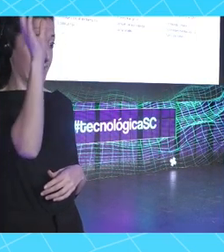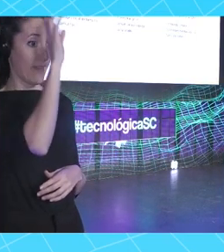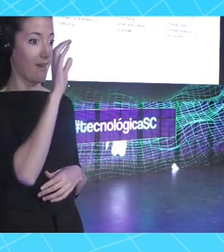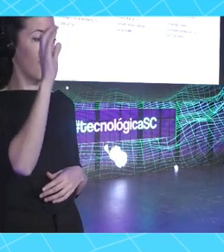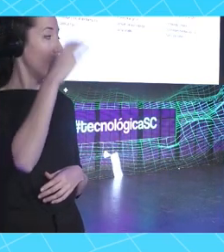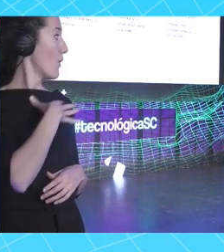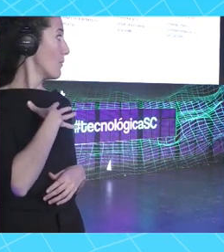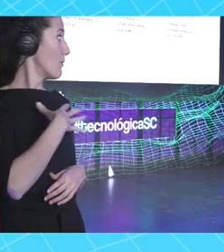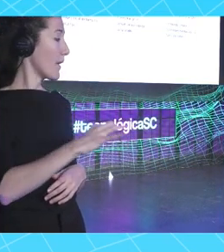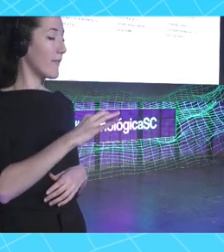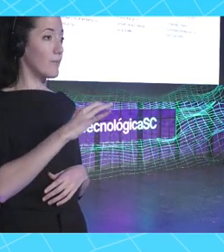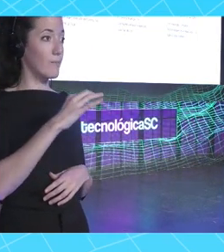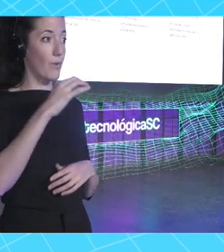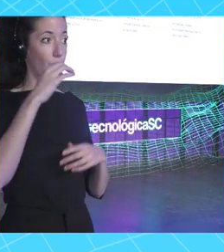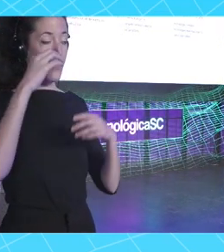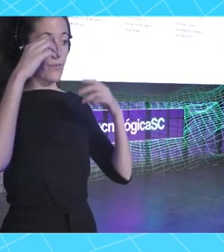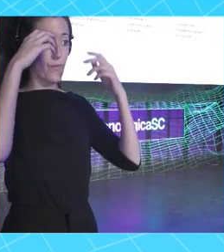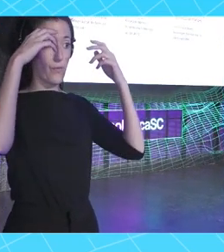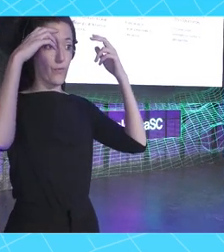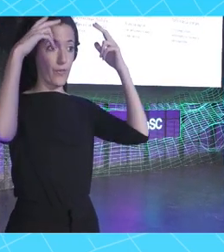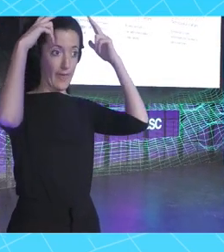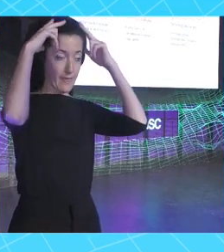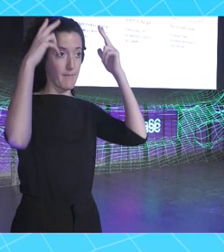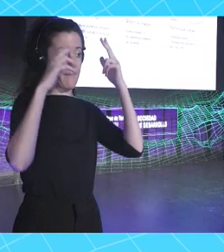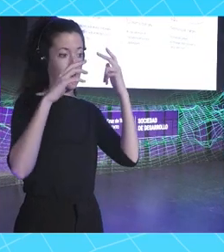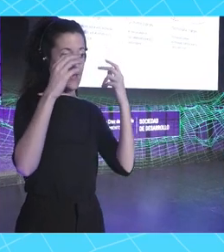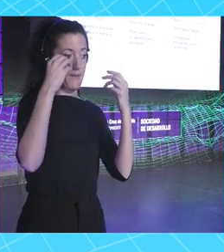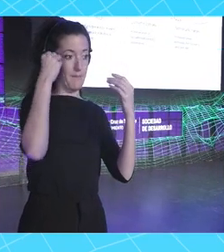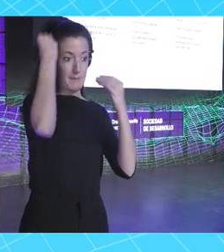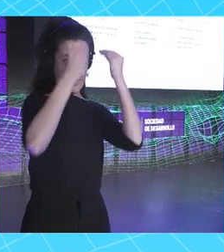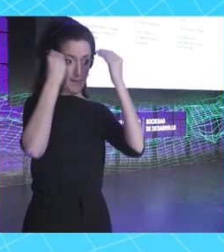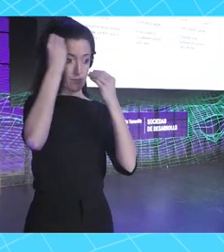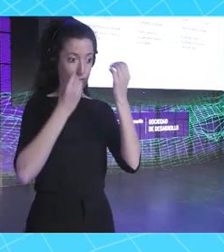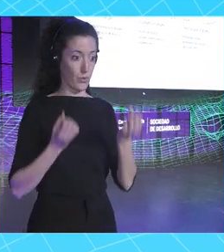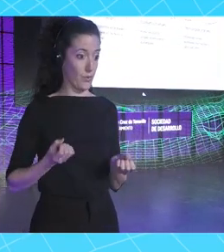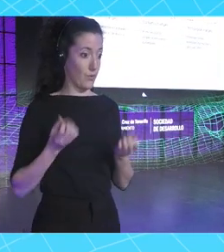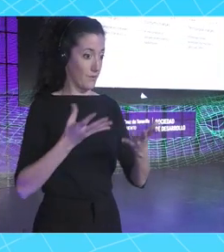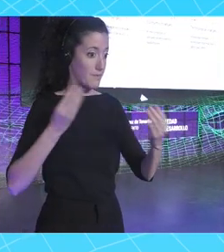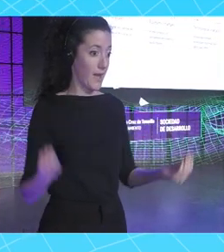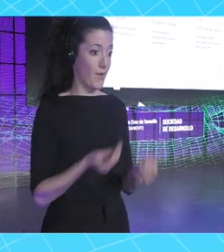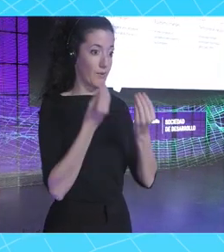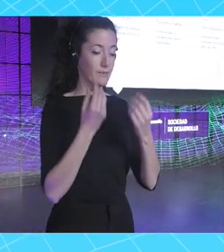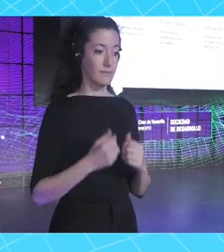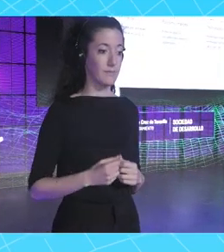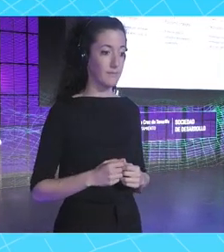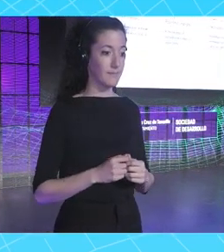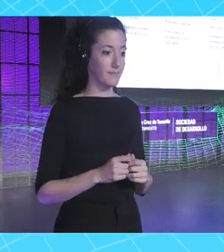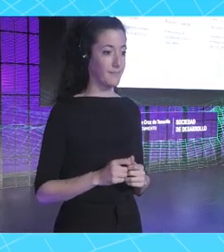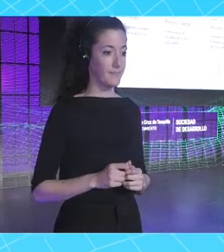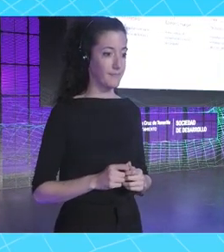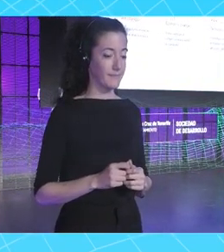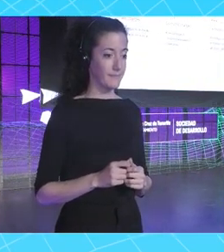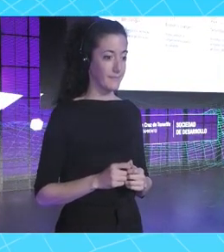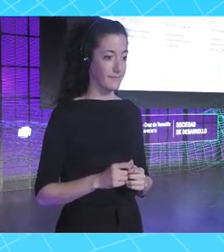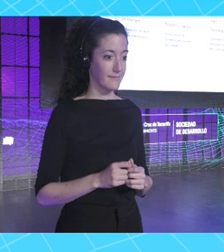ayudar a transmitir mejor nuestros pensamientos incluso a veces mejor que nosotros mismos no ese es el momento en el que estamos y cuál es el mensaje que